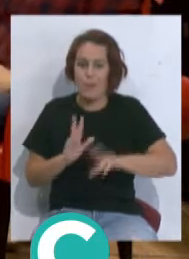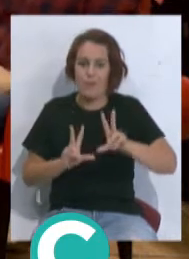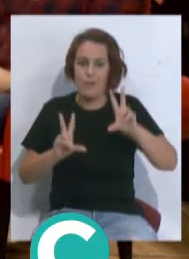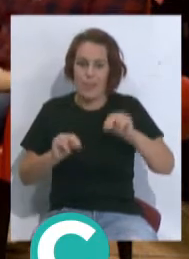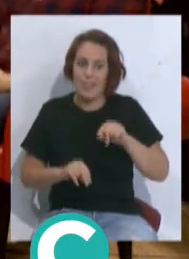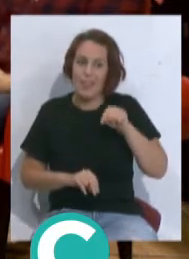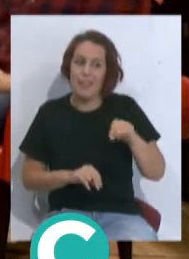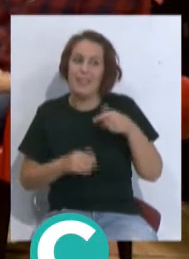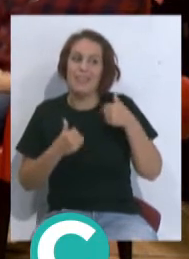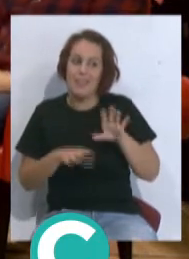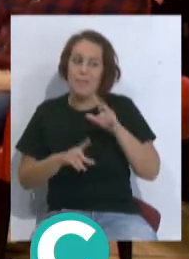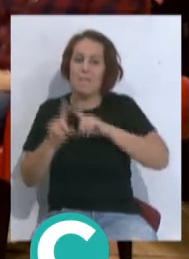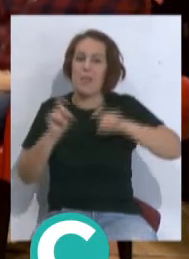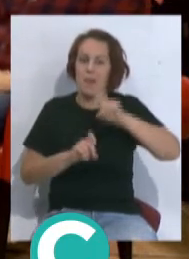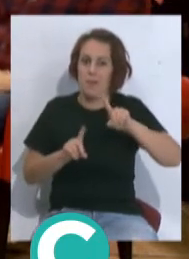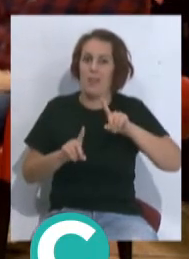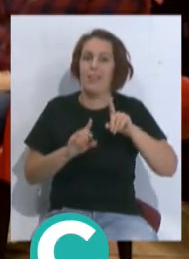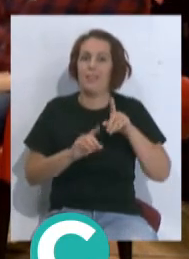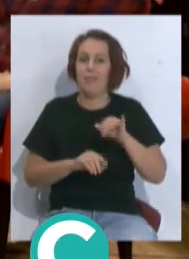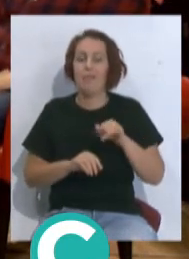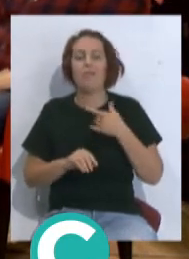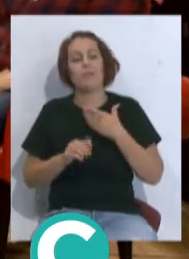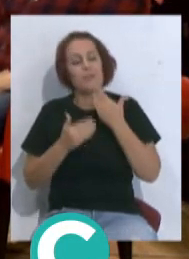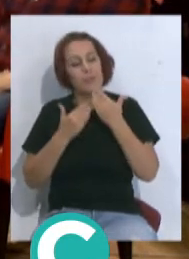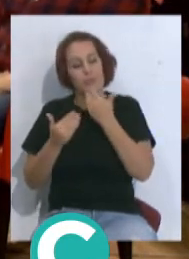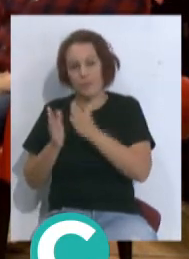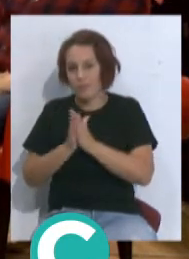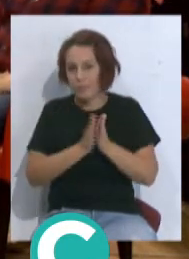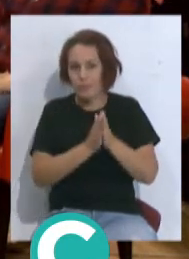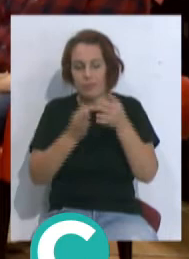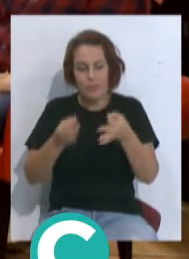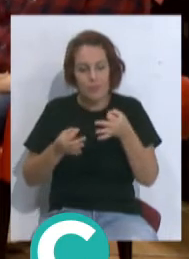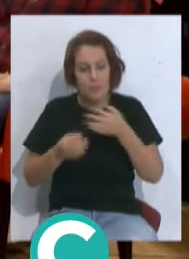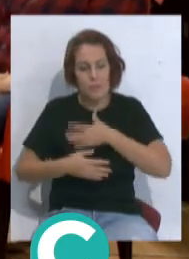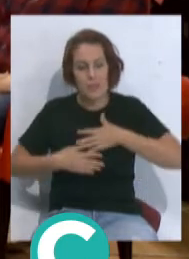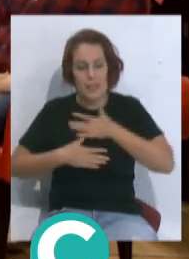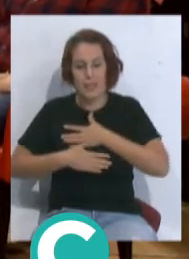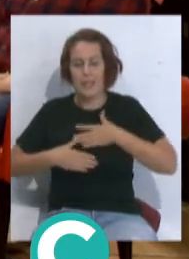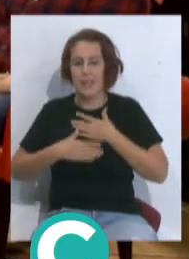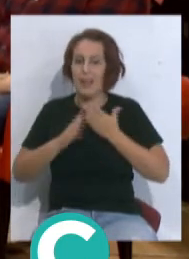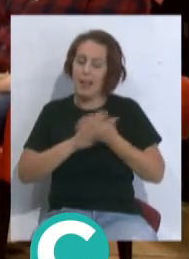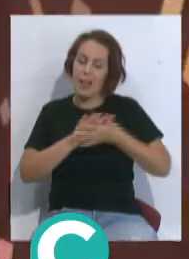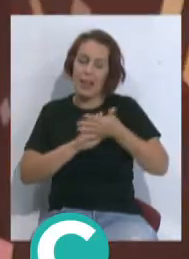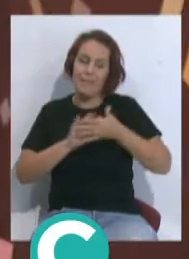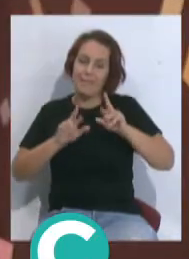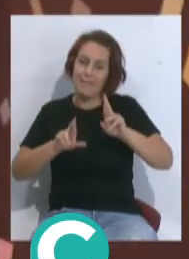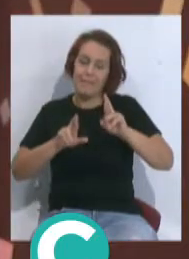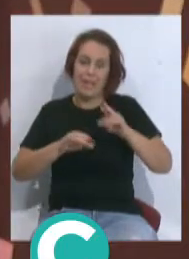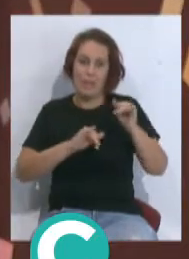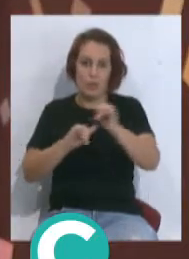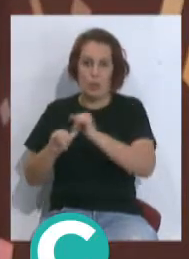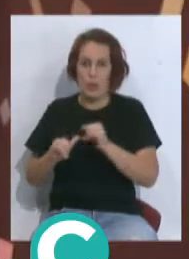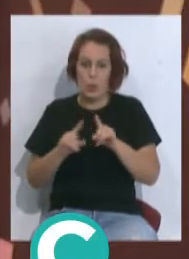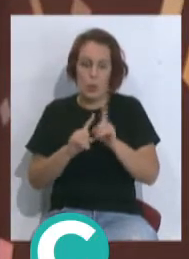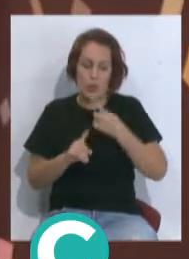el aire, la pregunta. Exacto. Muchas gracias, Compis. Como siempre, es un placer charlar con ustedes. Espero que hayan disfrutado